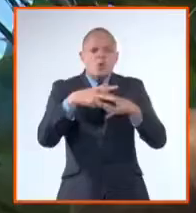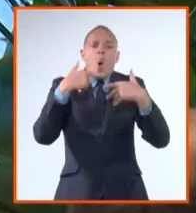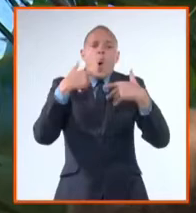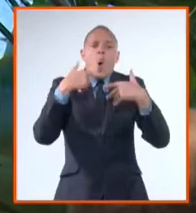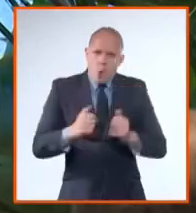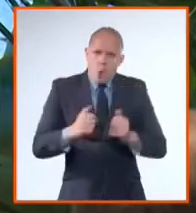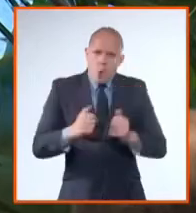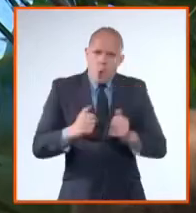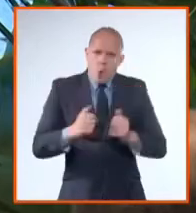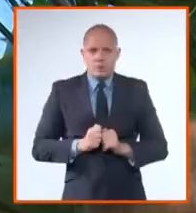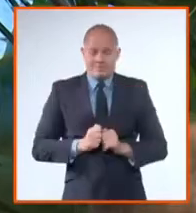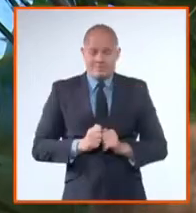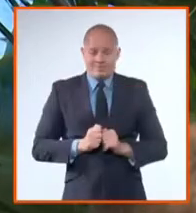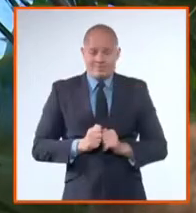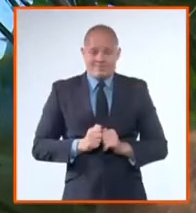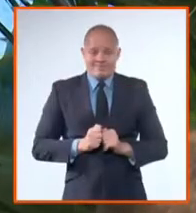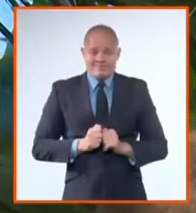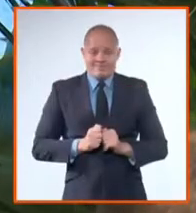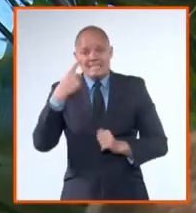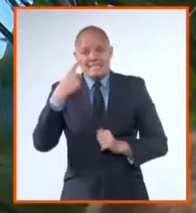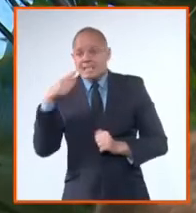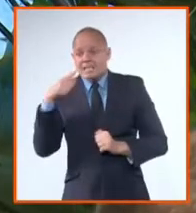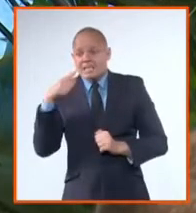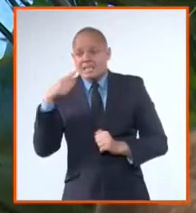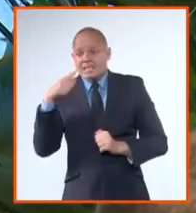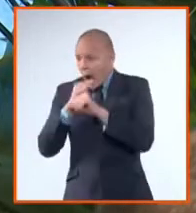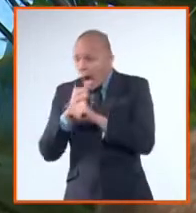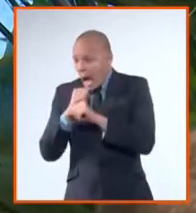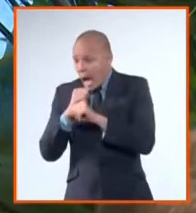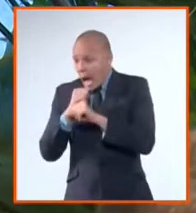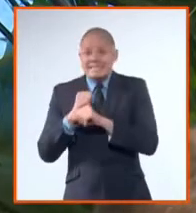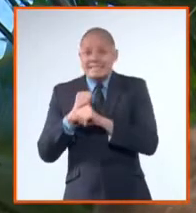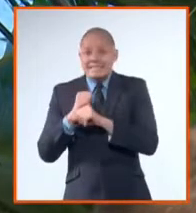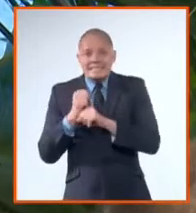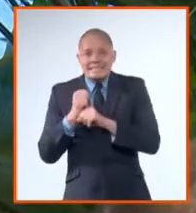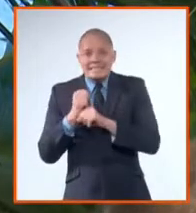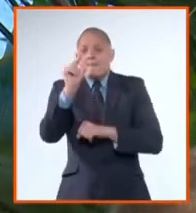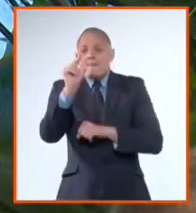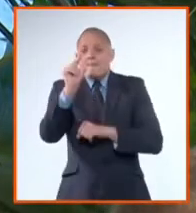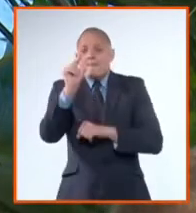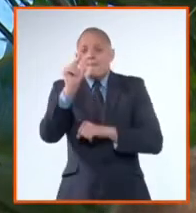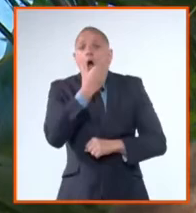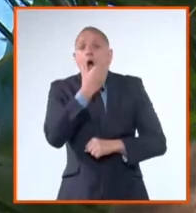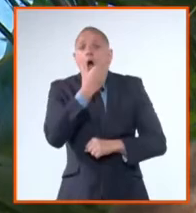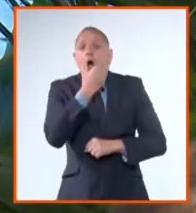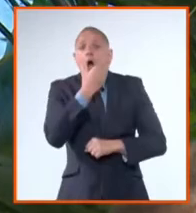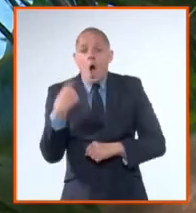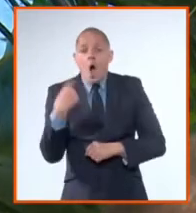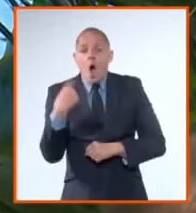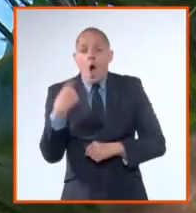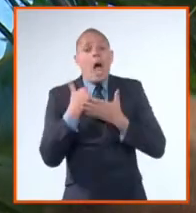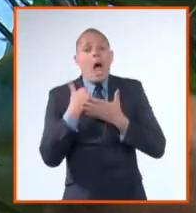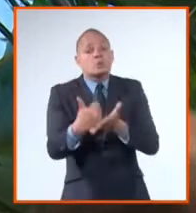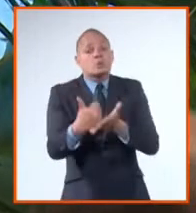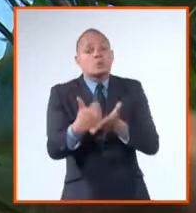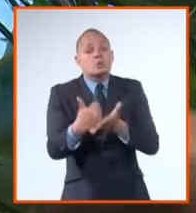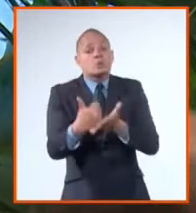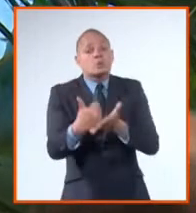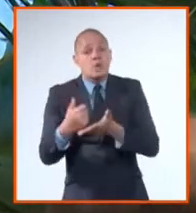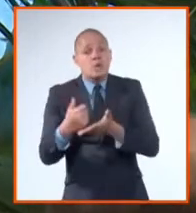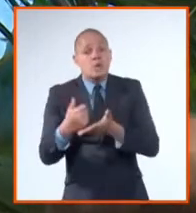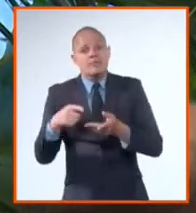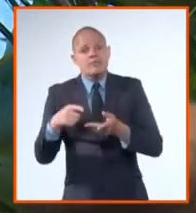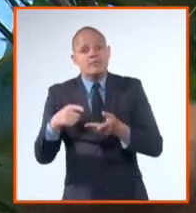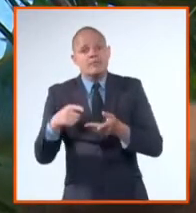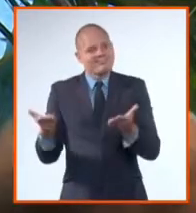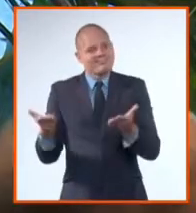forma guerrillera de apuntalar los talentos desde edades tempranas y ponerlo en función de las prioridades